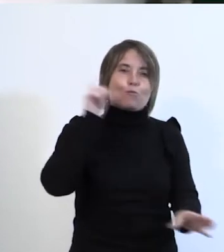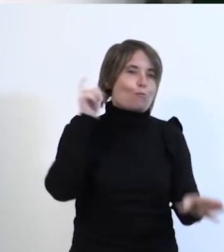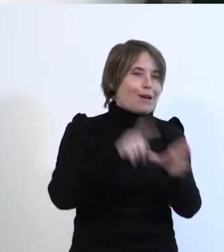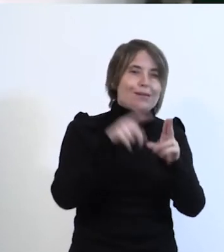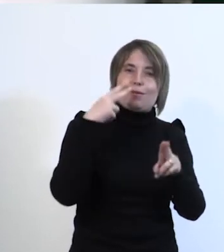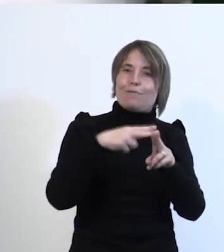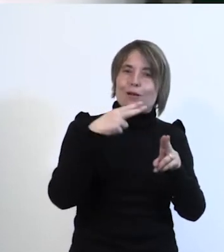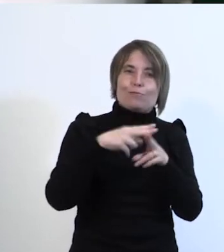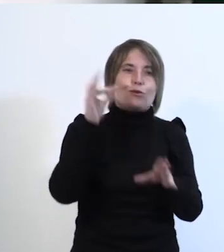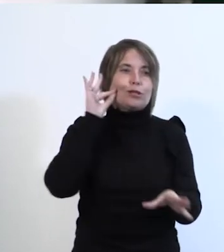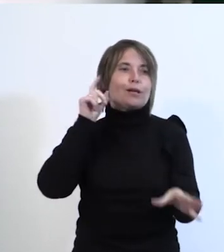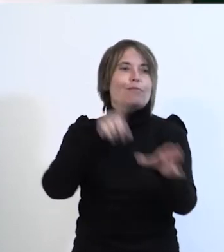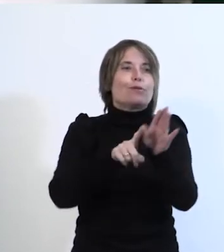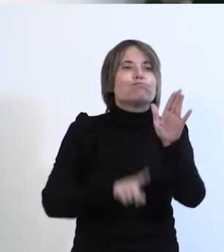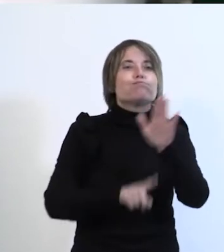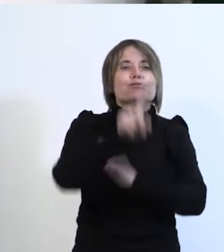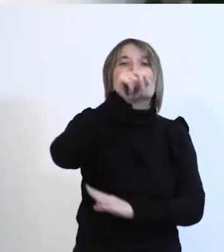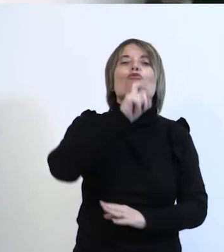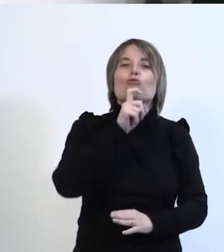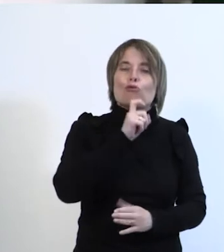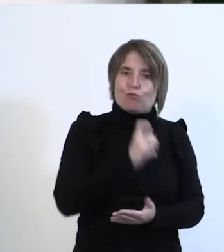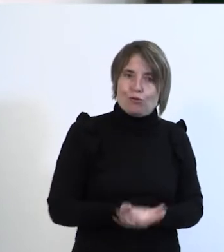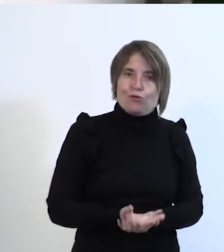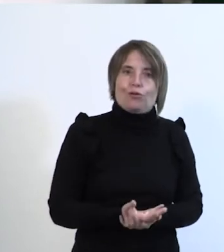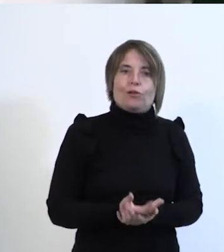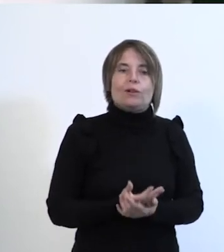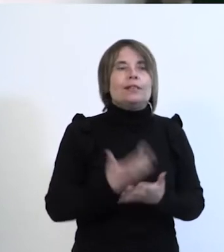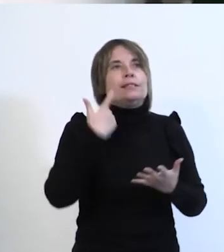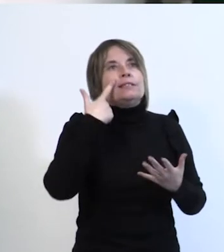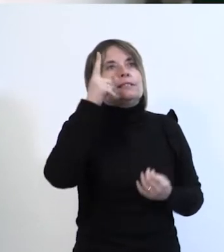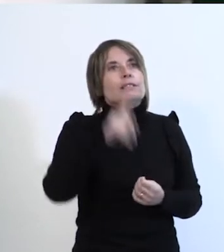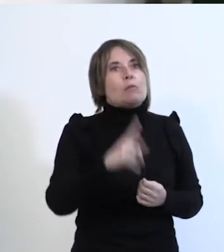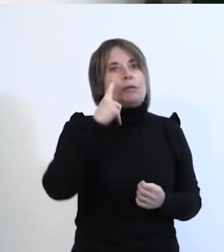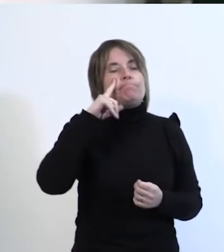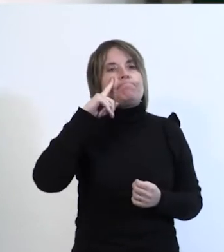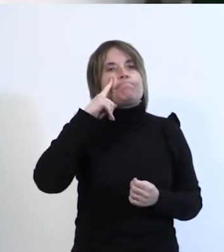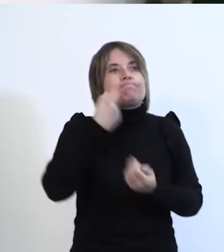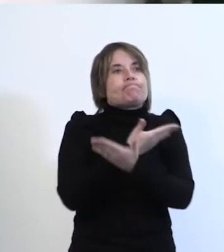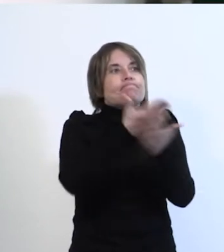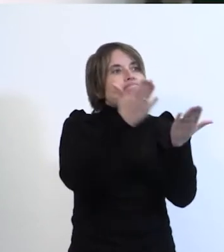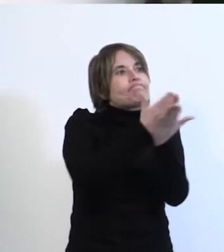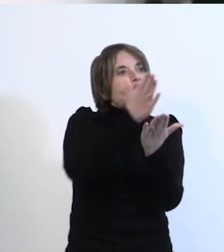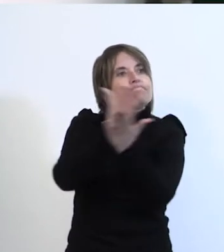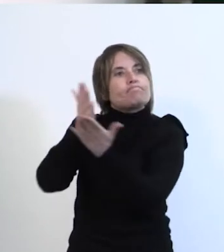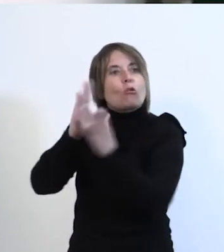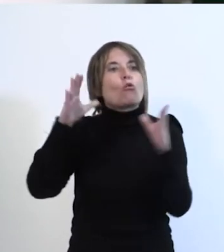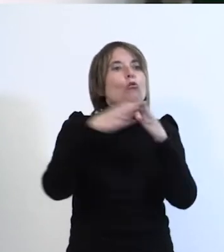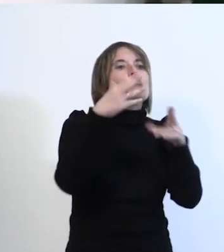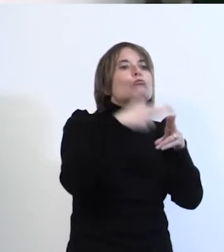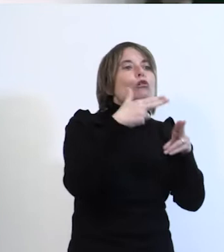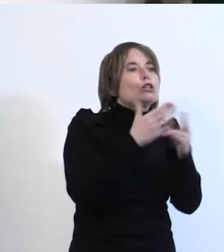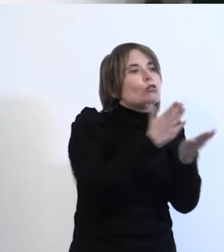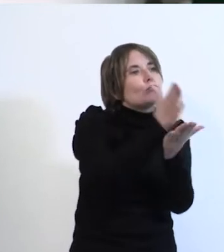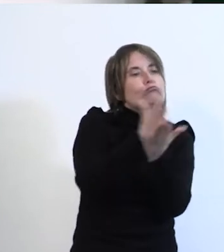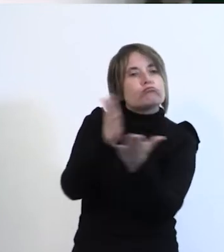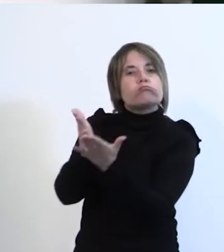en la participación política de las mujeres. Y cuál es el, digamos, el abanico de partidos